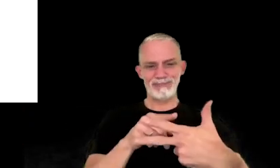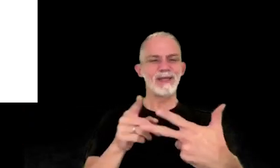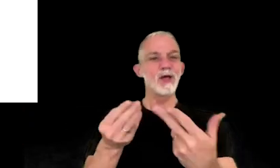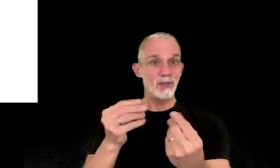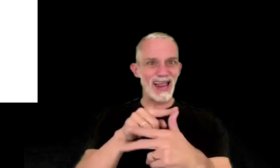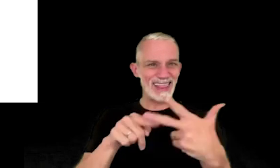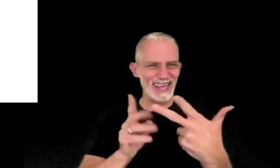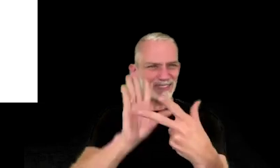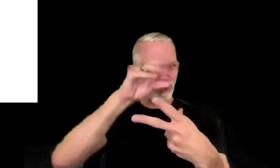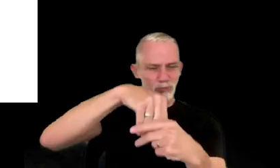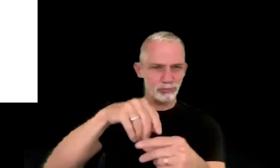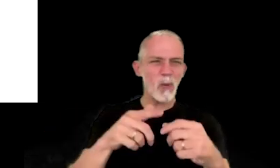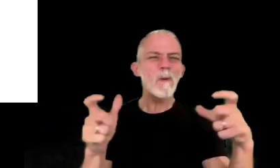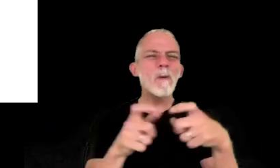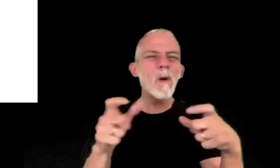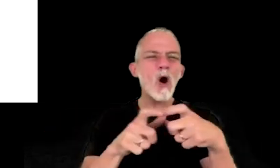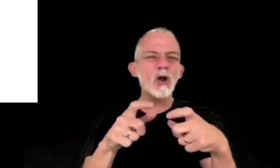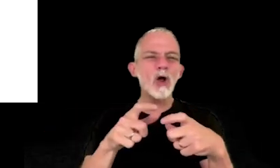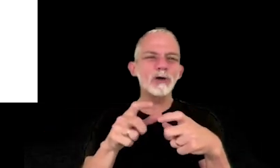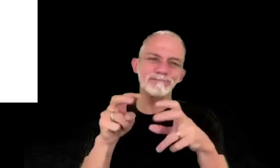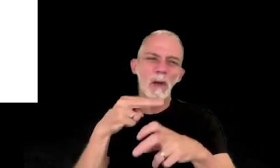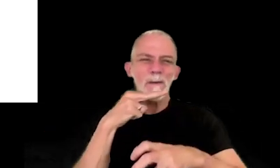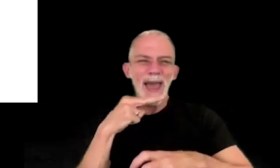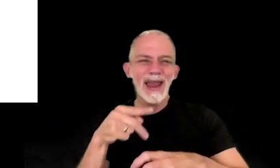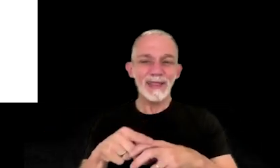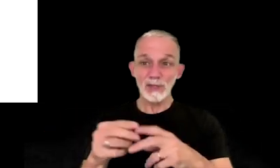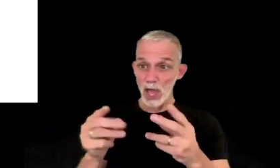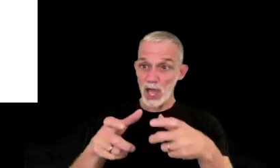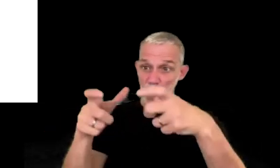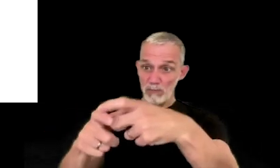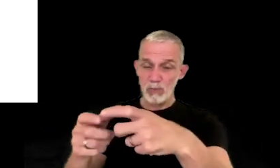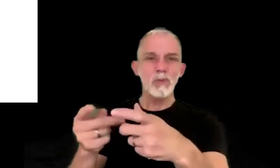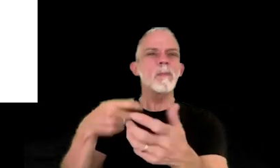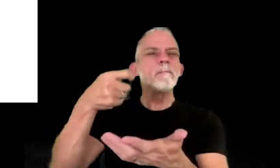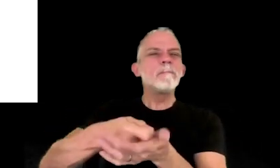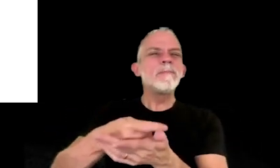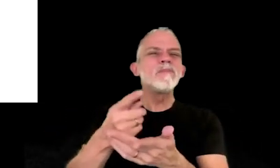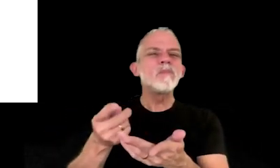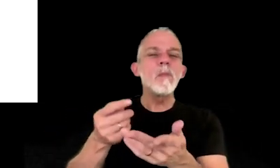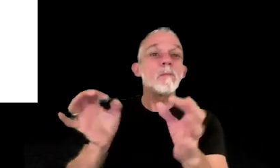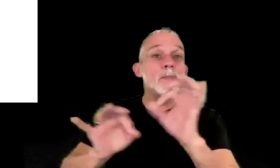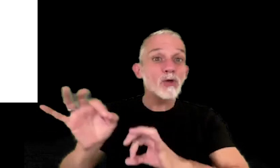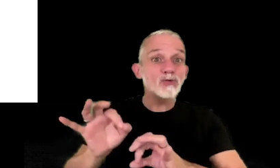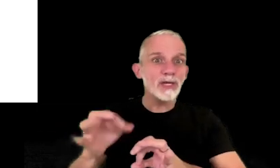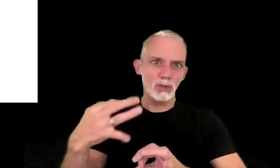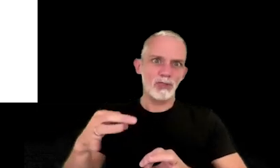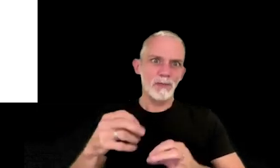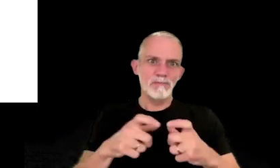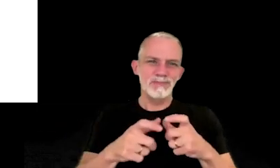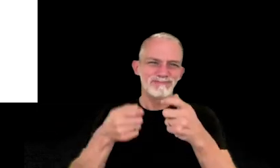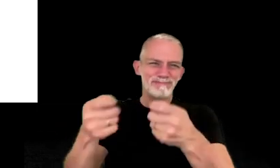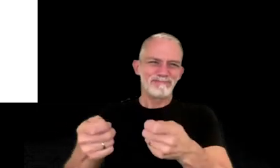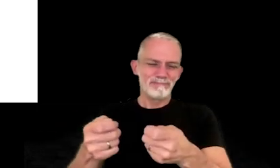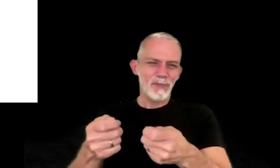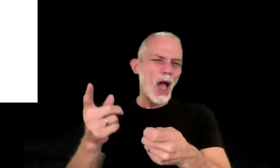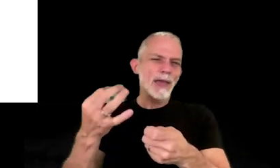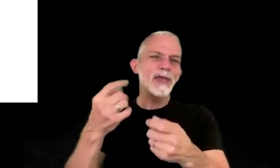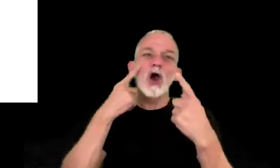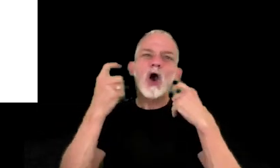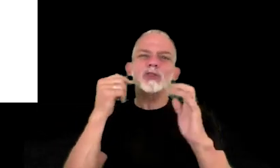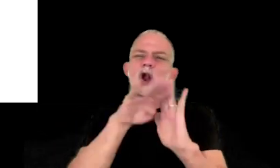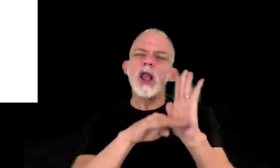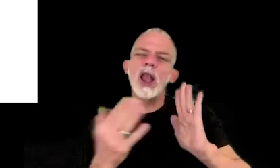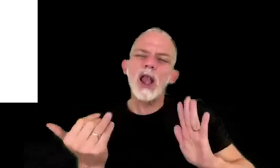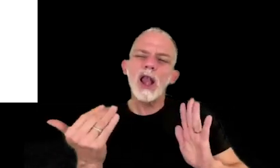estos bonos verdes van a financiar ciertos proyectos que se tienen que, obviamente, estar sujetos a ciertos controles, y la